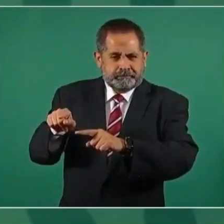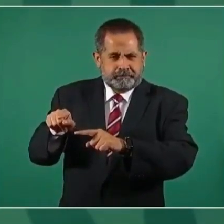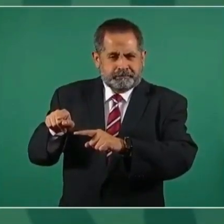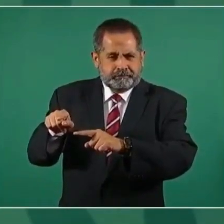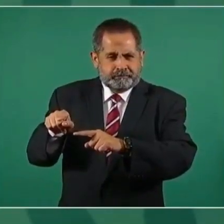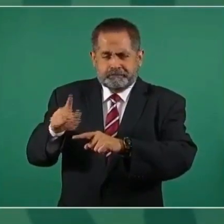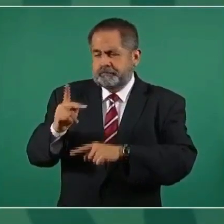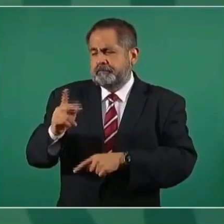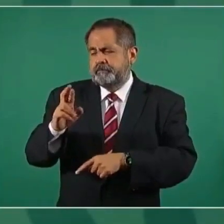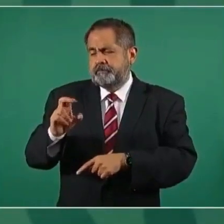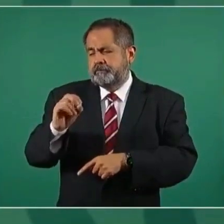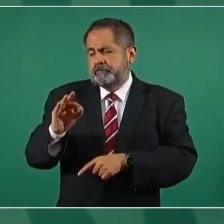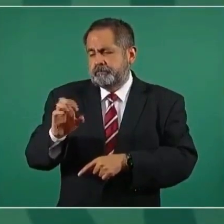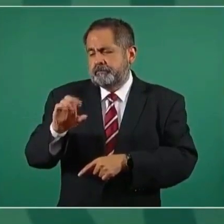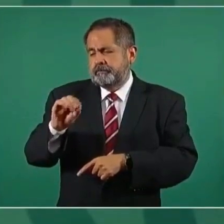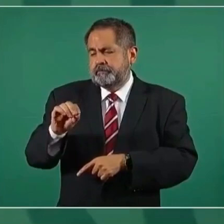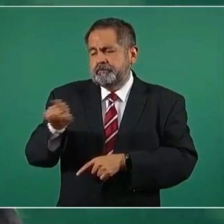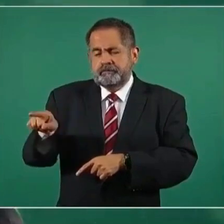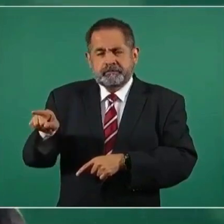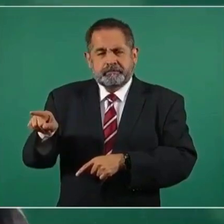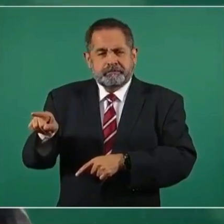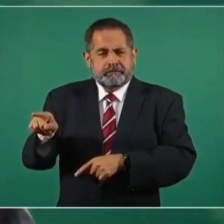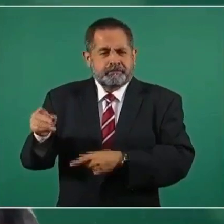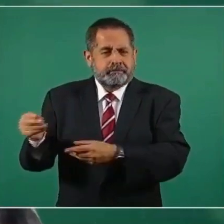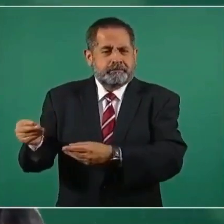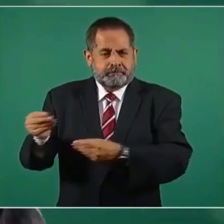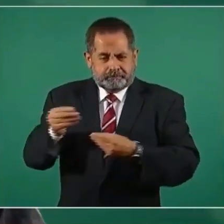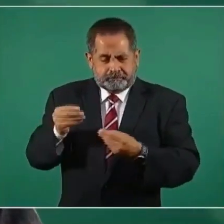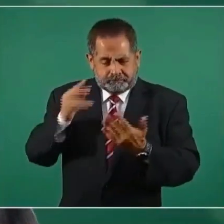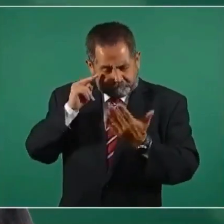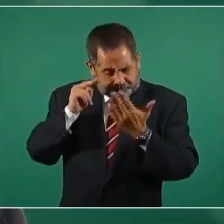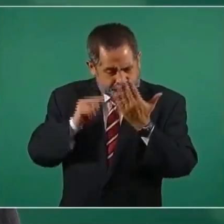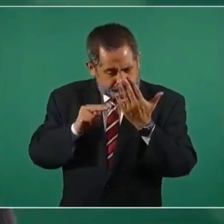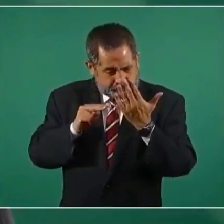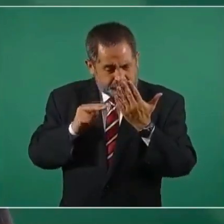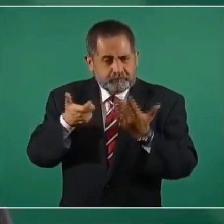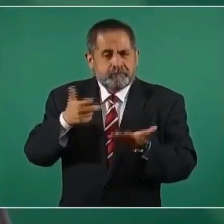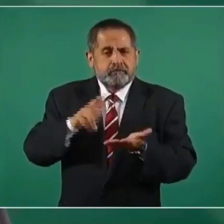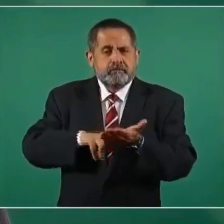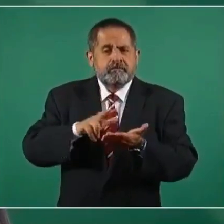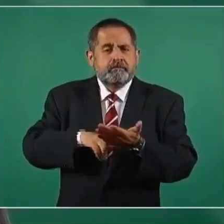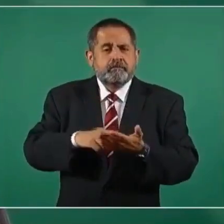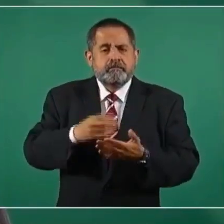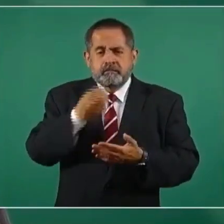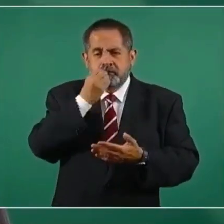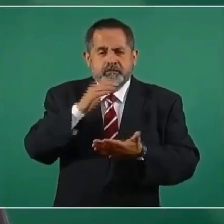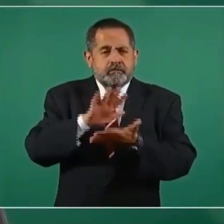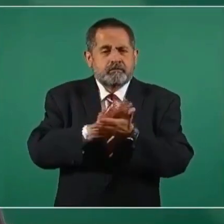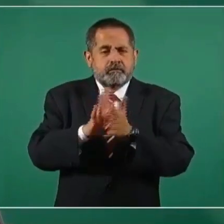del Consumidor, de Protección al Consumidor, acerca del precio de las tortillas,